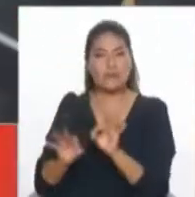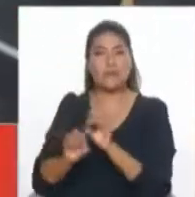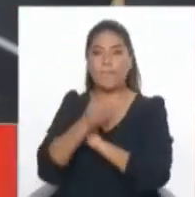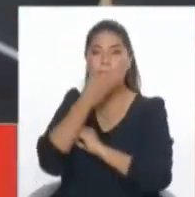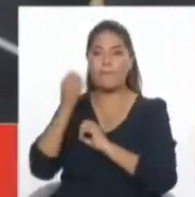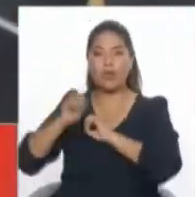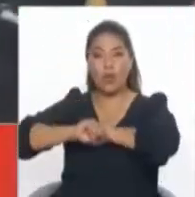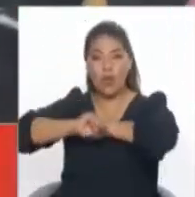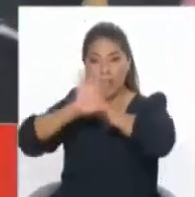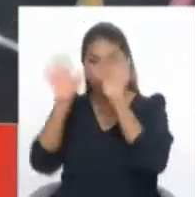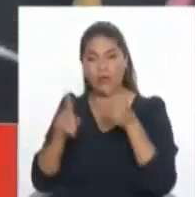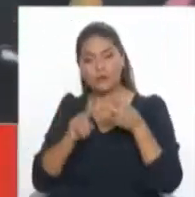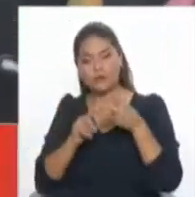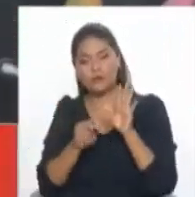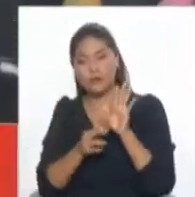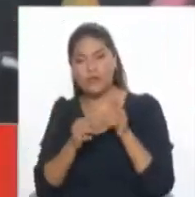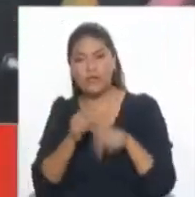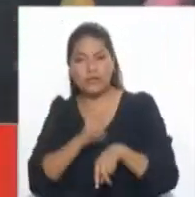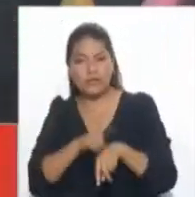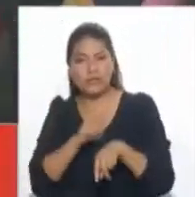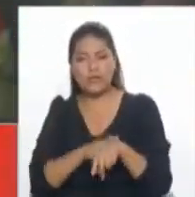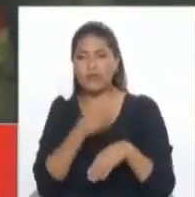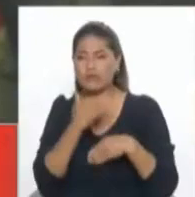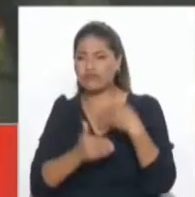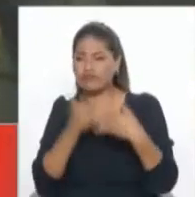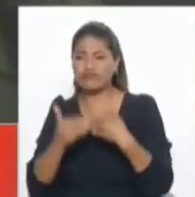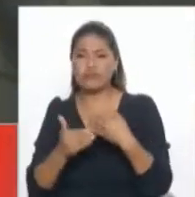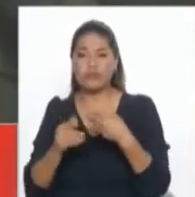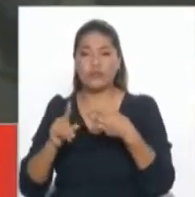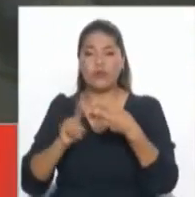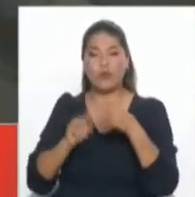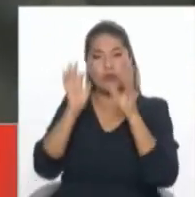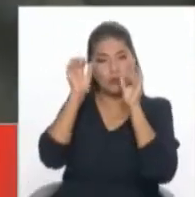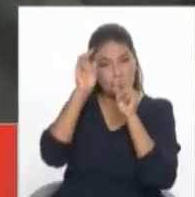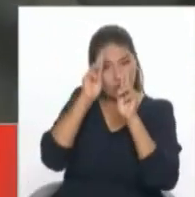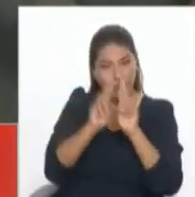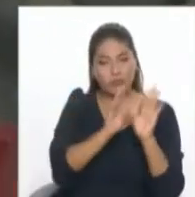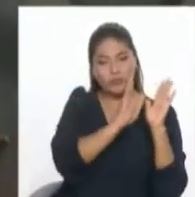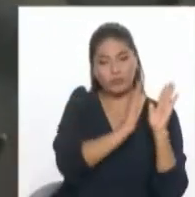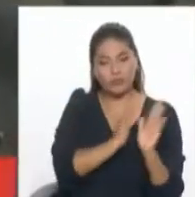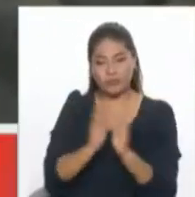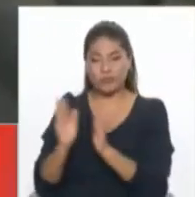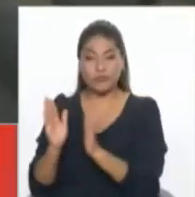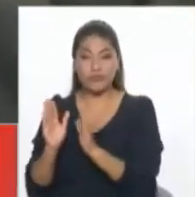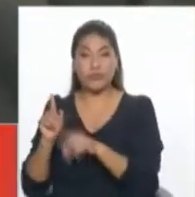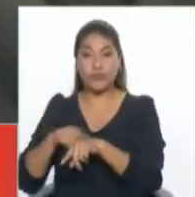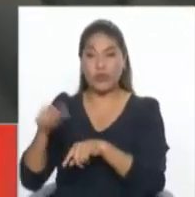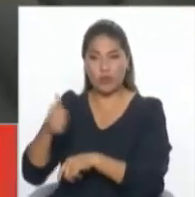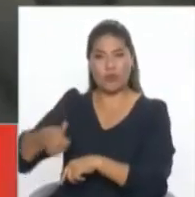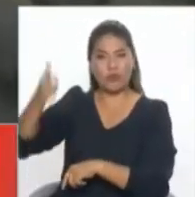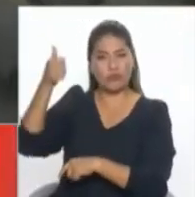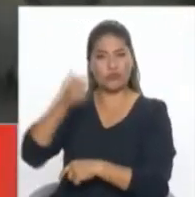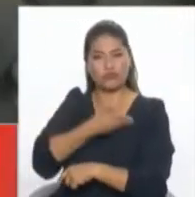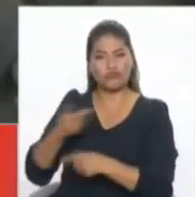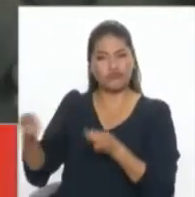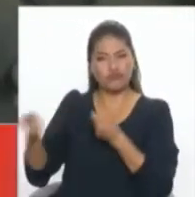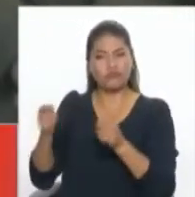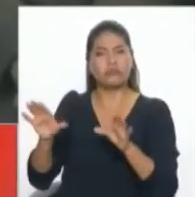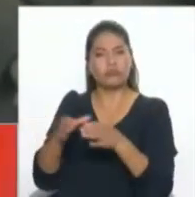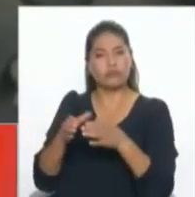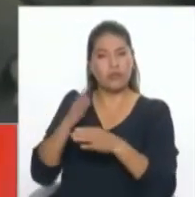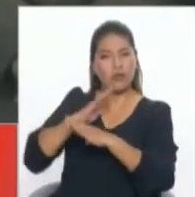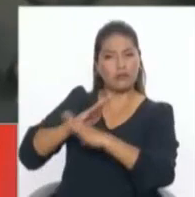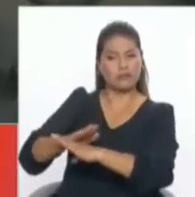transparencia, celeridad y respetando el debido proceso. Asimismo, ratificó el compromiso del gobierno de luchar contra la corrupción.